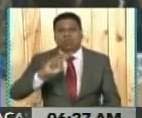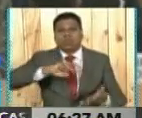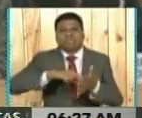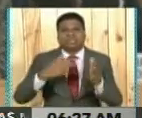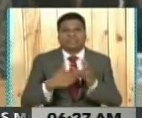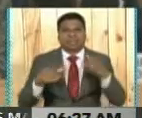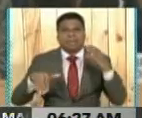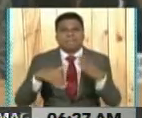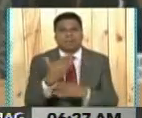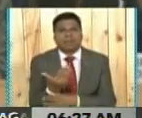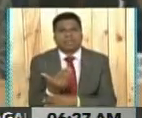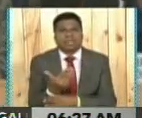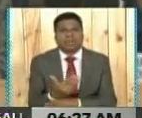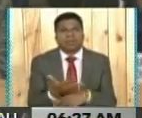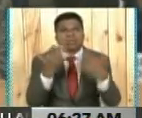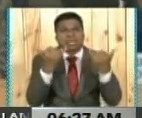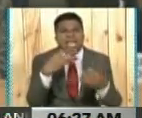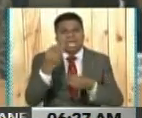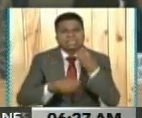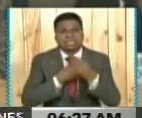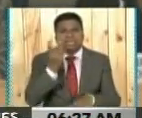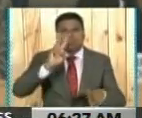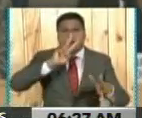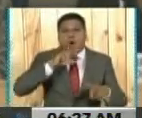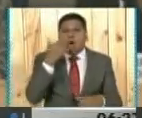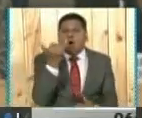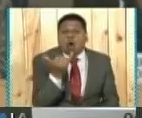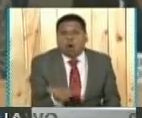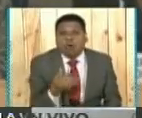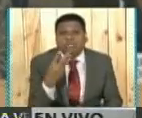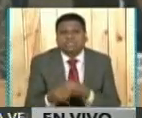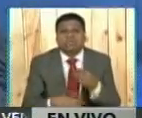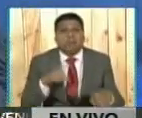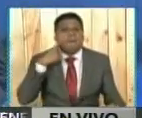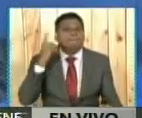modelo alterno que está siendo etiquetado peligrosamente.